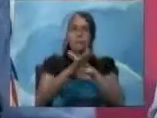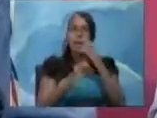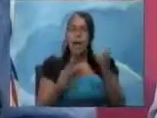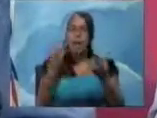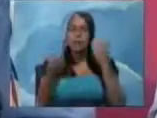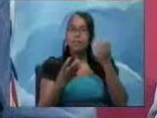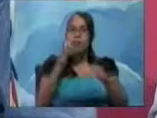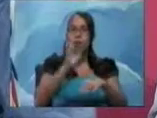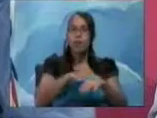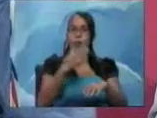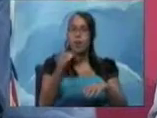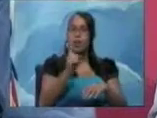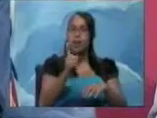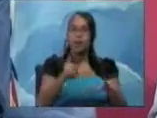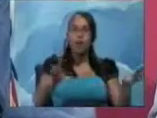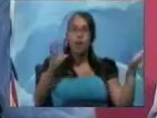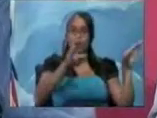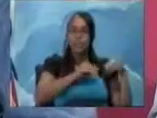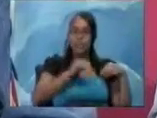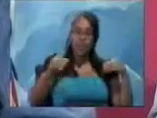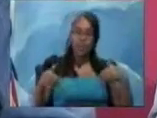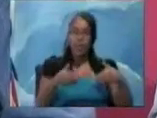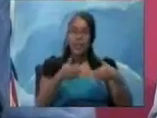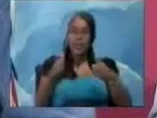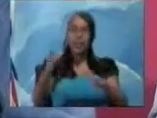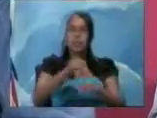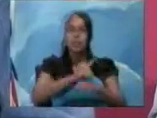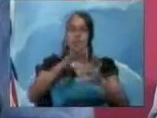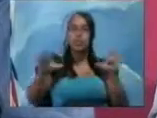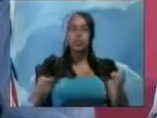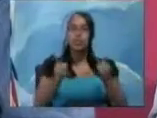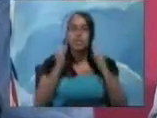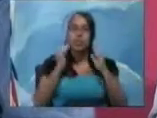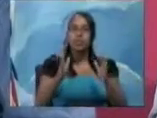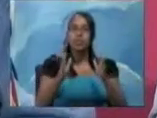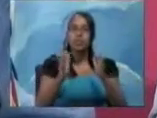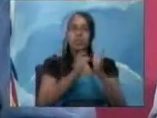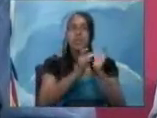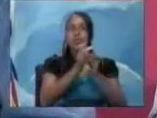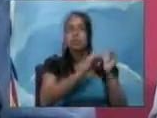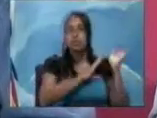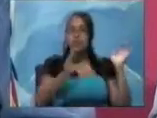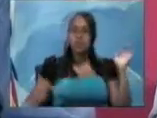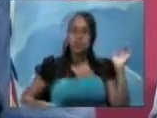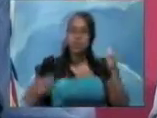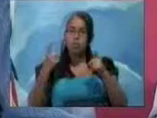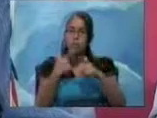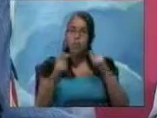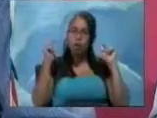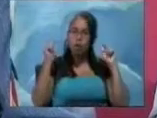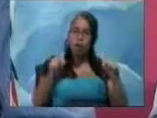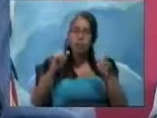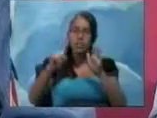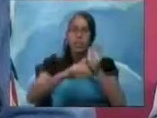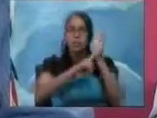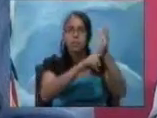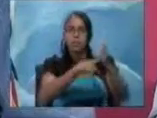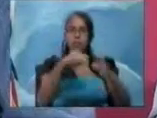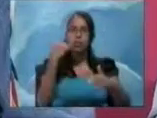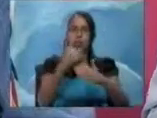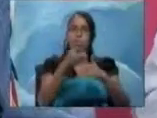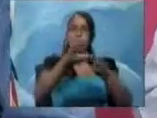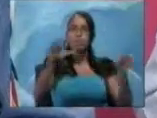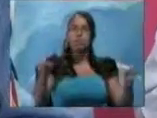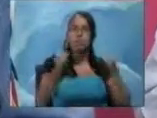Por qué Porque no aceptaron Al Camino de salvación a Jesucristo Pero hoy te lo presentamos Como qué como